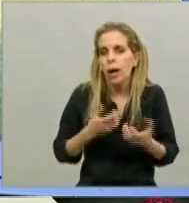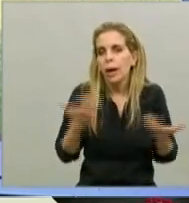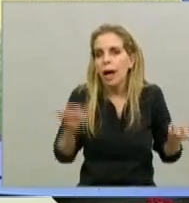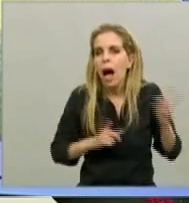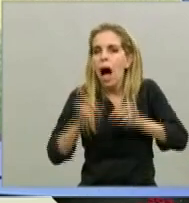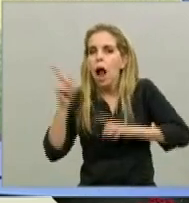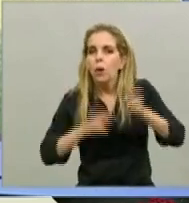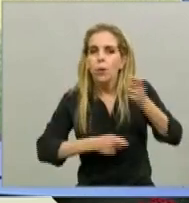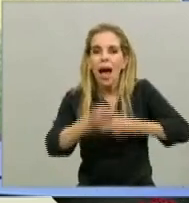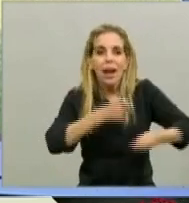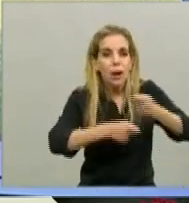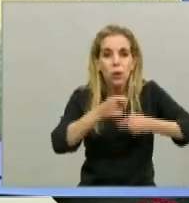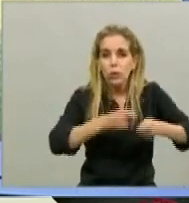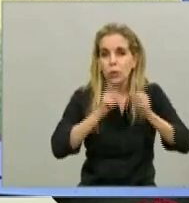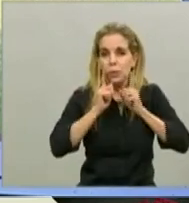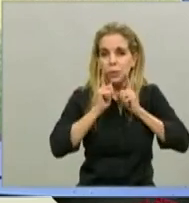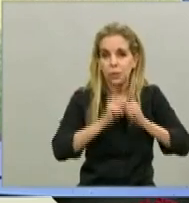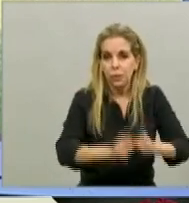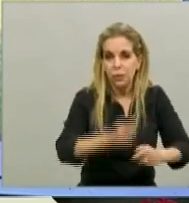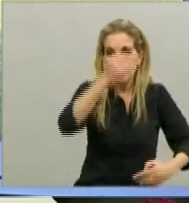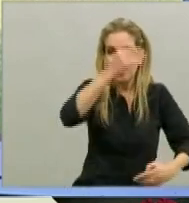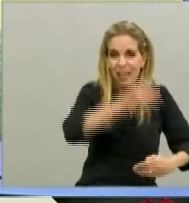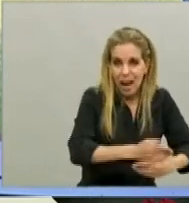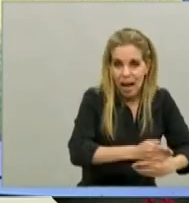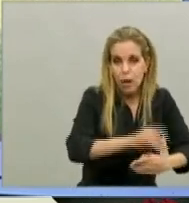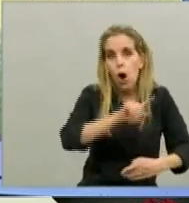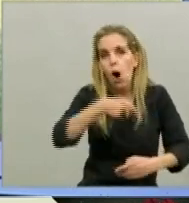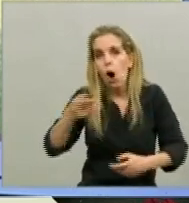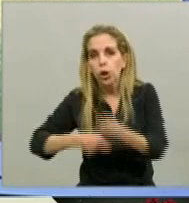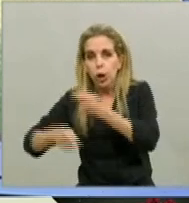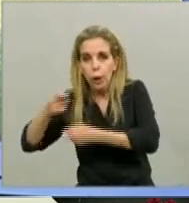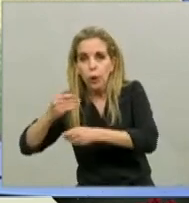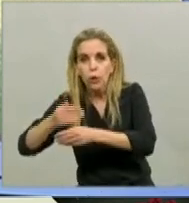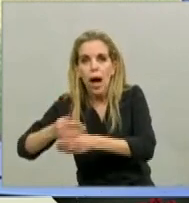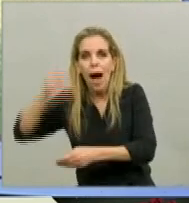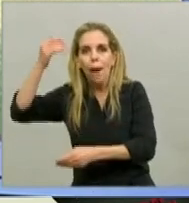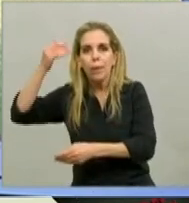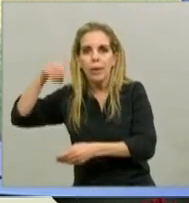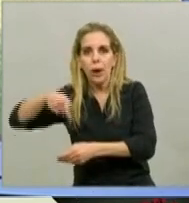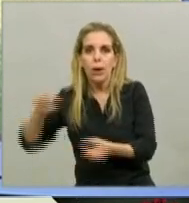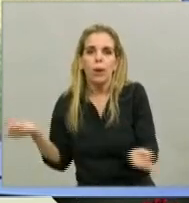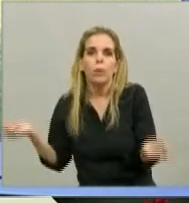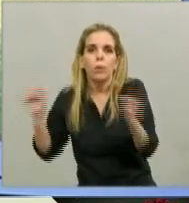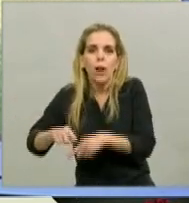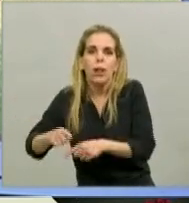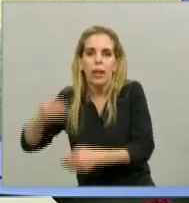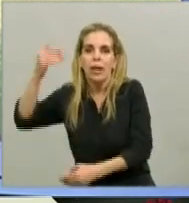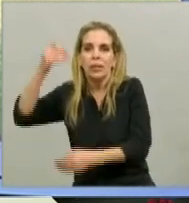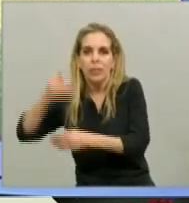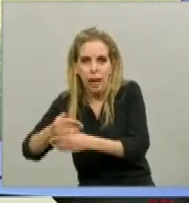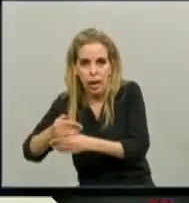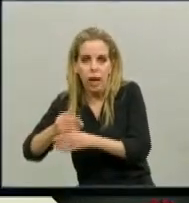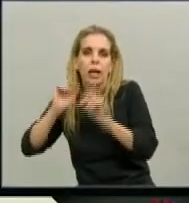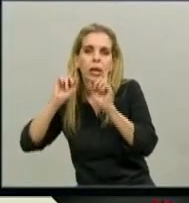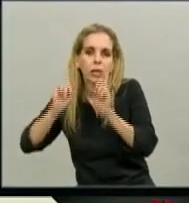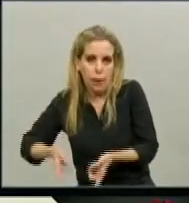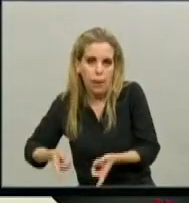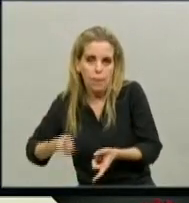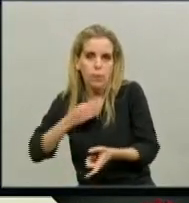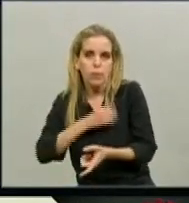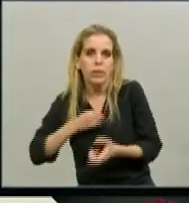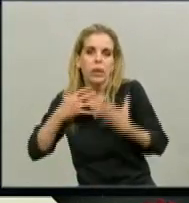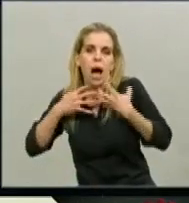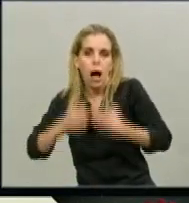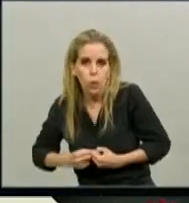abierto y tienen que por estos 17 días ahora volver a cerrar. Es muy duro, es angustiante. Ahí agradezco el apoyo que